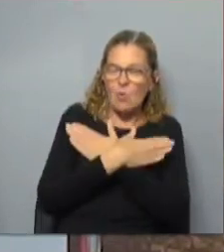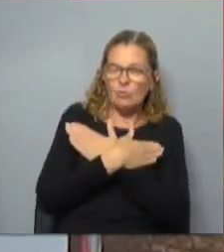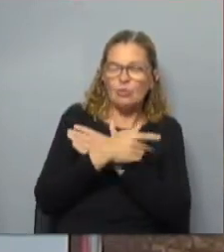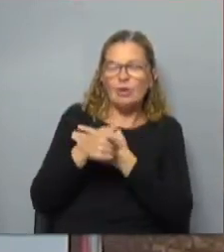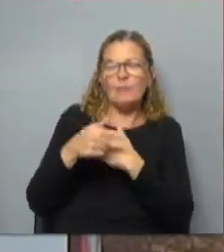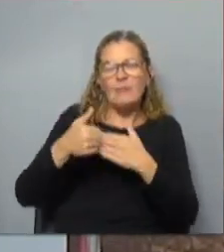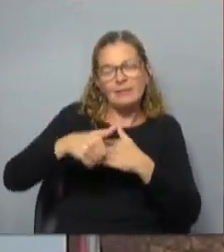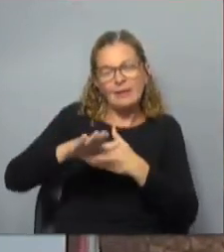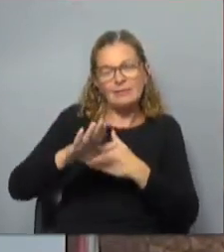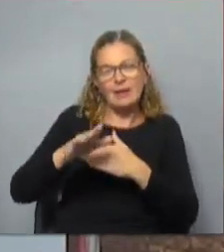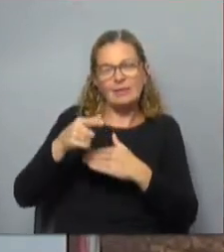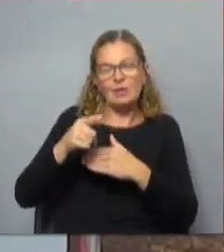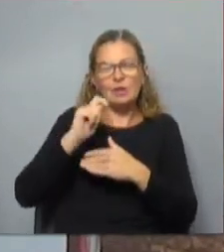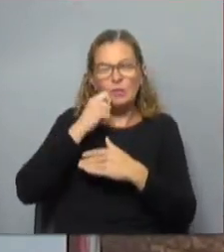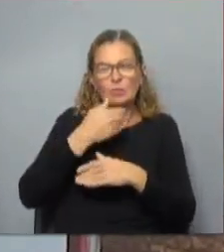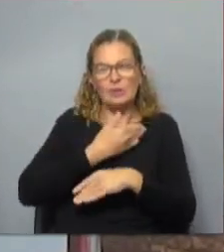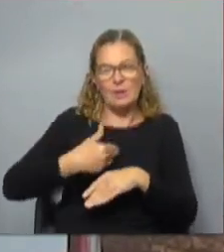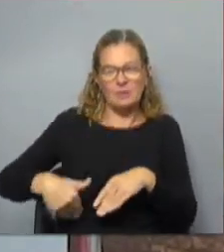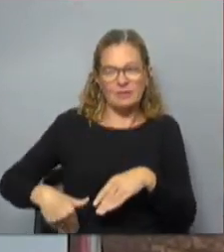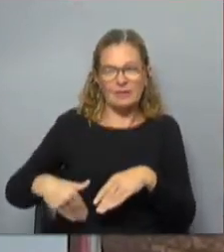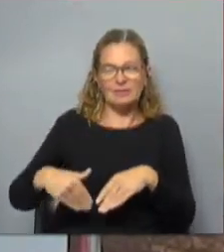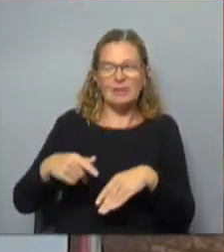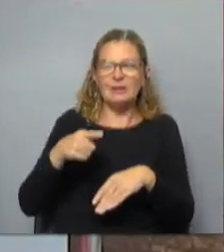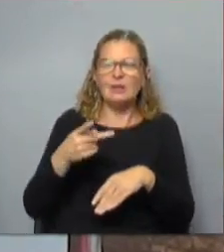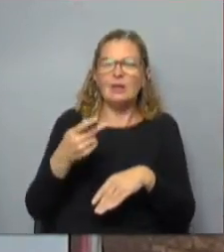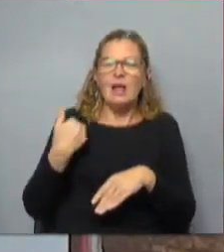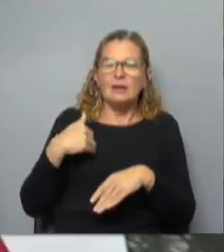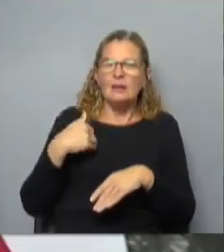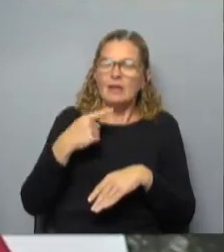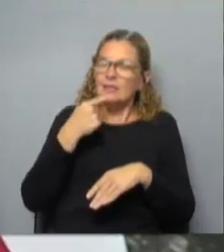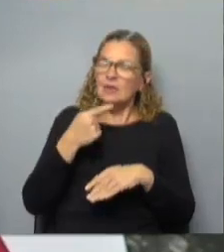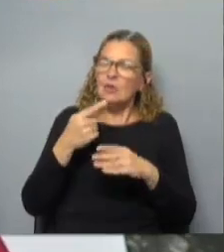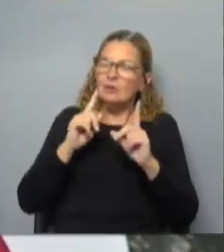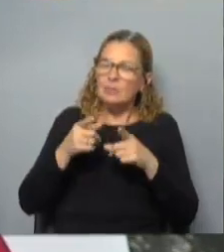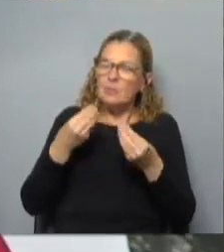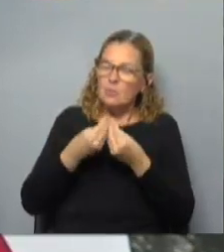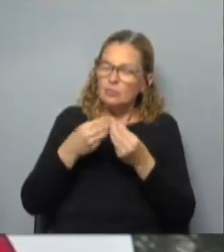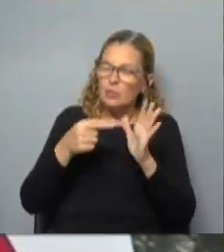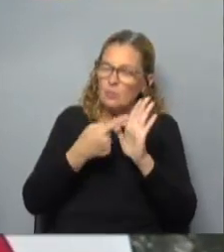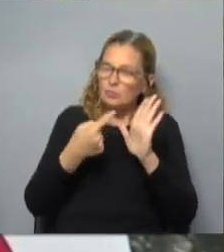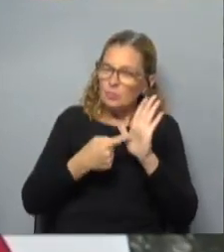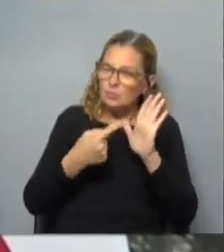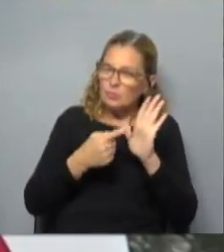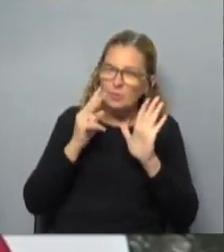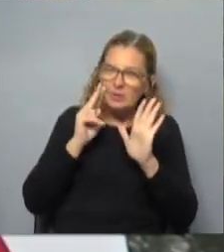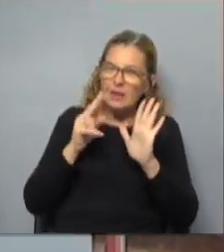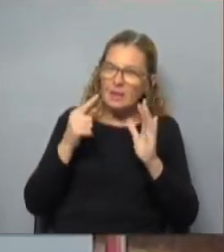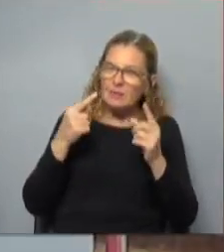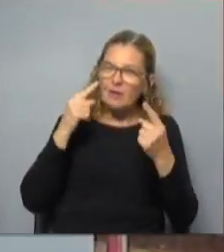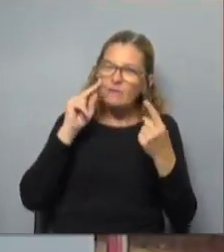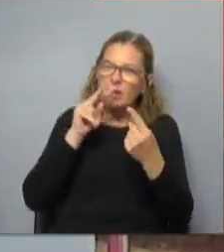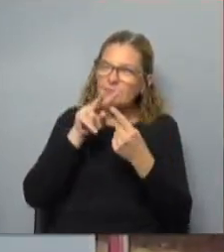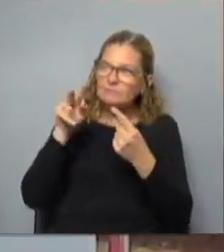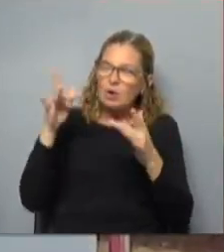tiene que ir más allá de las preferencias de los presidentes alberto fernández hizo hincapié en los muchos puntos de contacto y de mirada para enfrentar la realidad